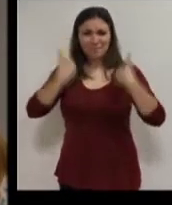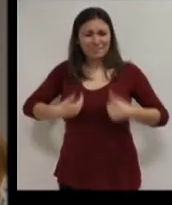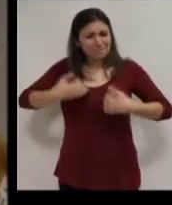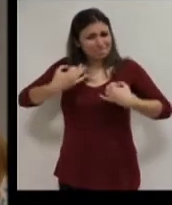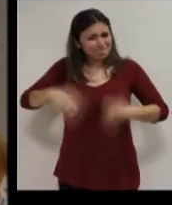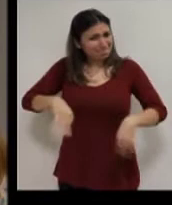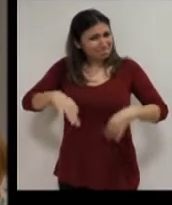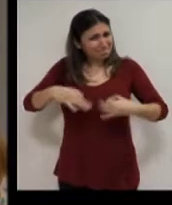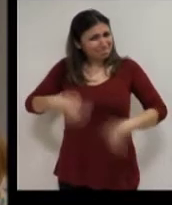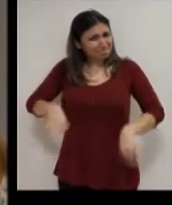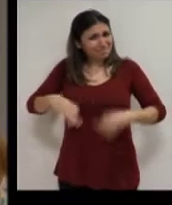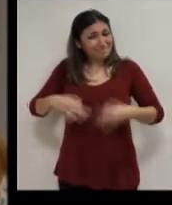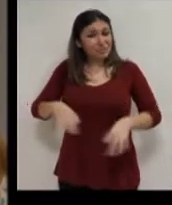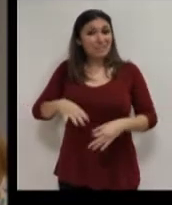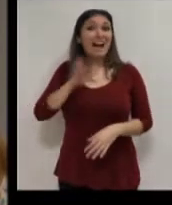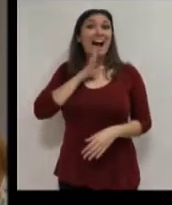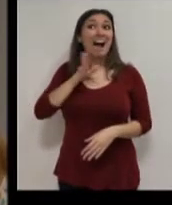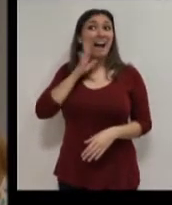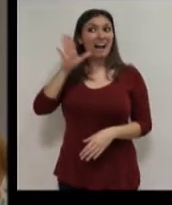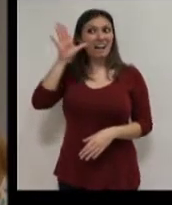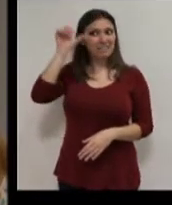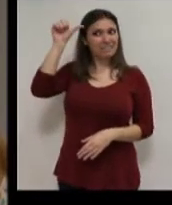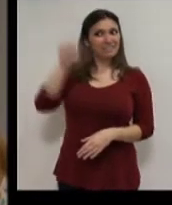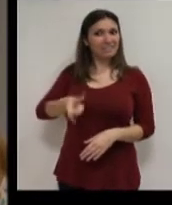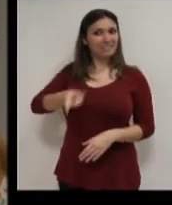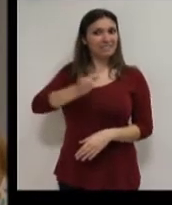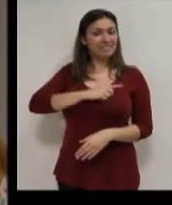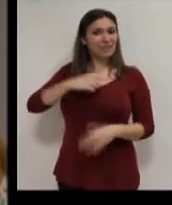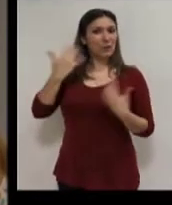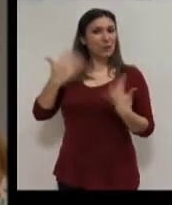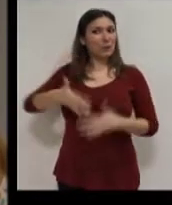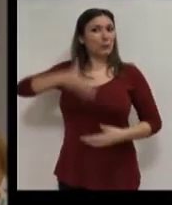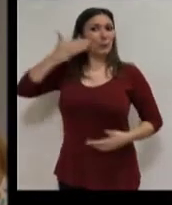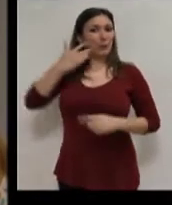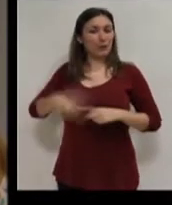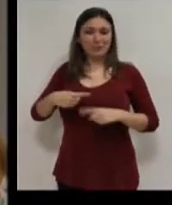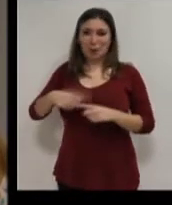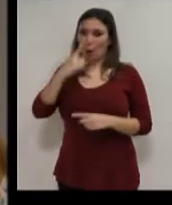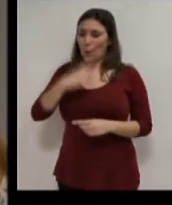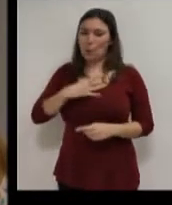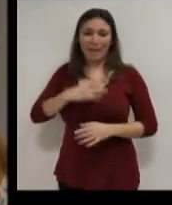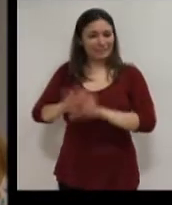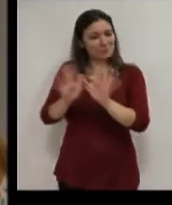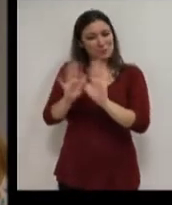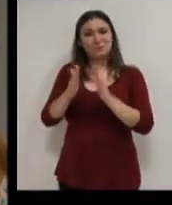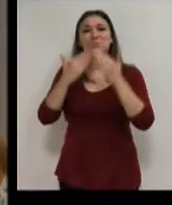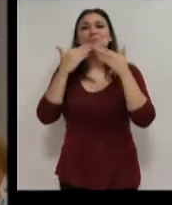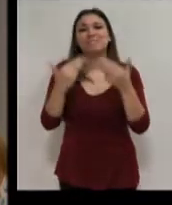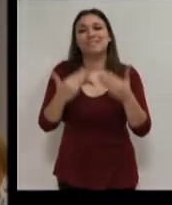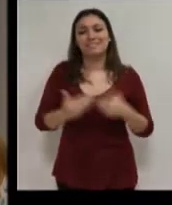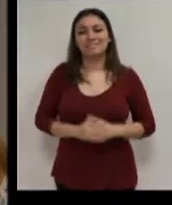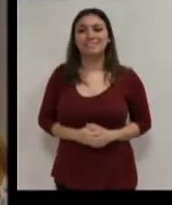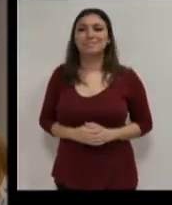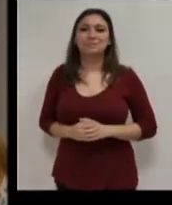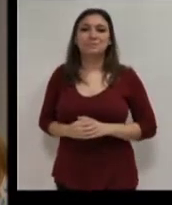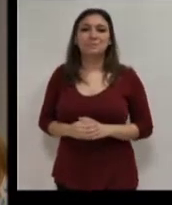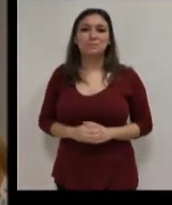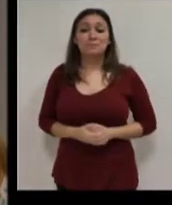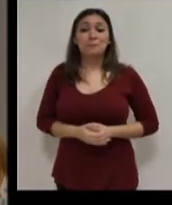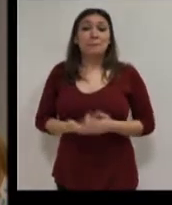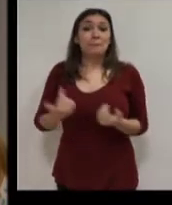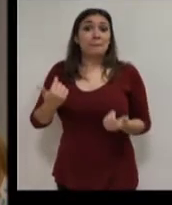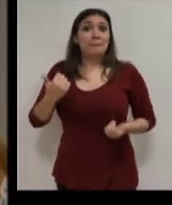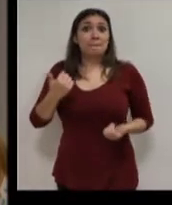pero yo soy una persona extremadamente modesta, a la que oír los elogios de uno mismo le cuesta un poco de trabajo, pero bueno, muchas